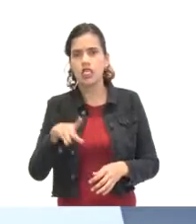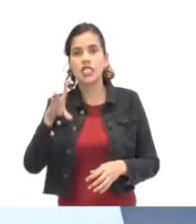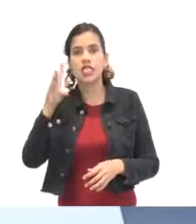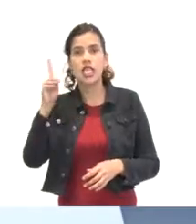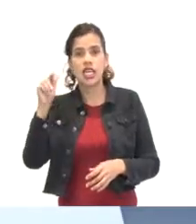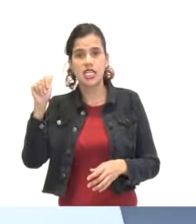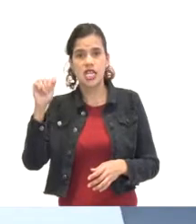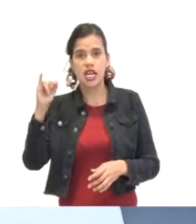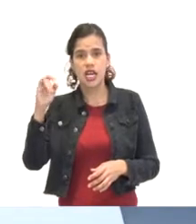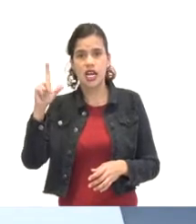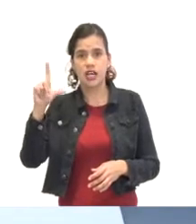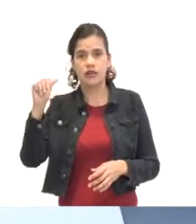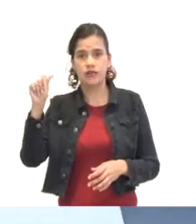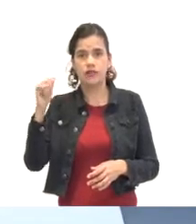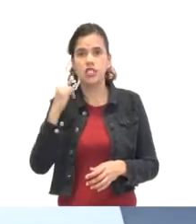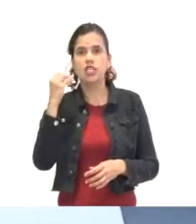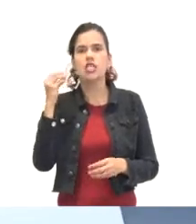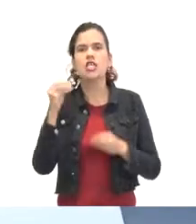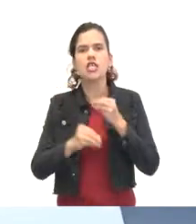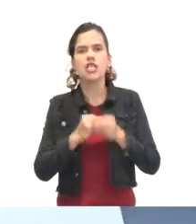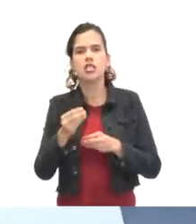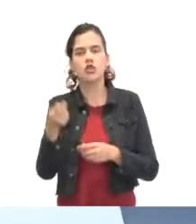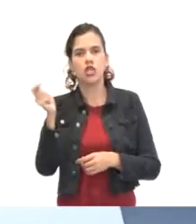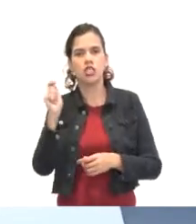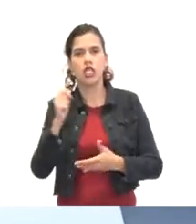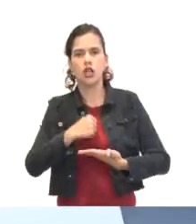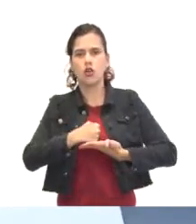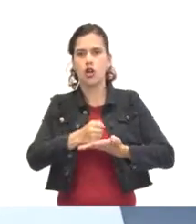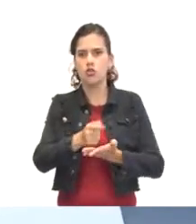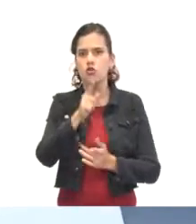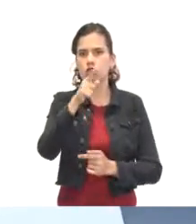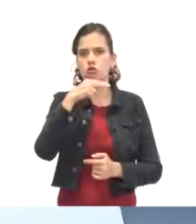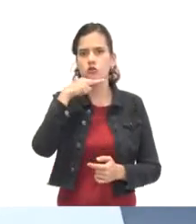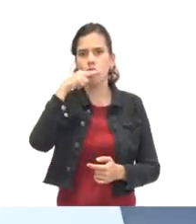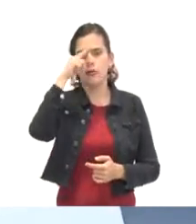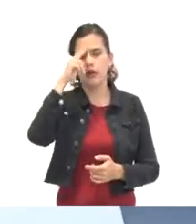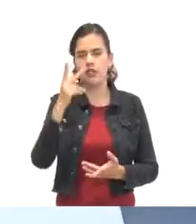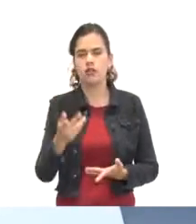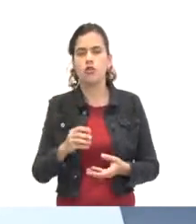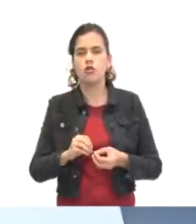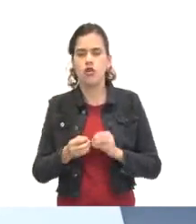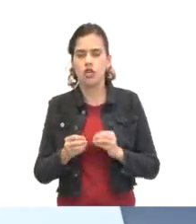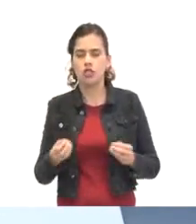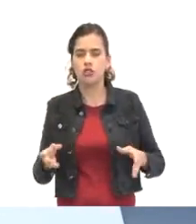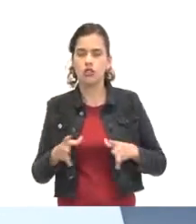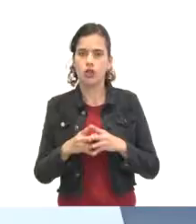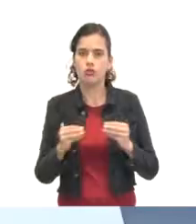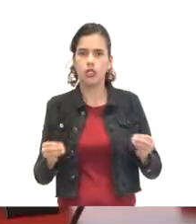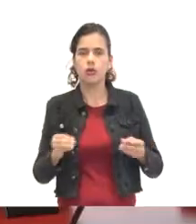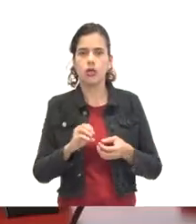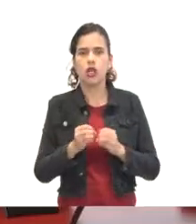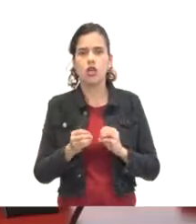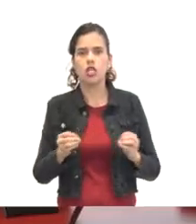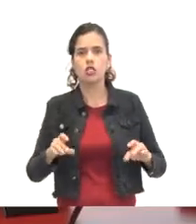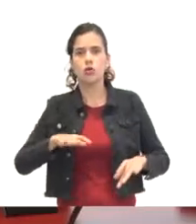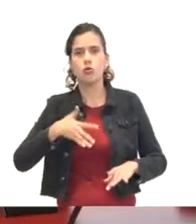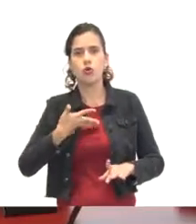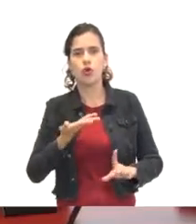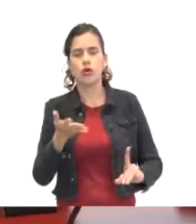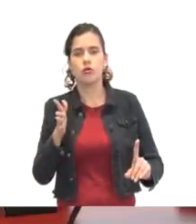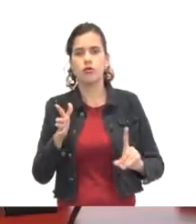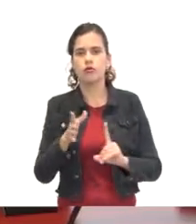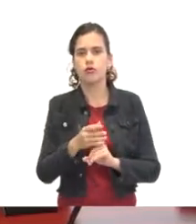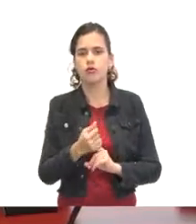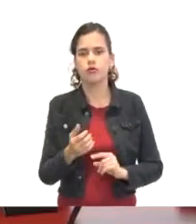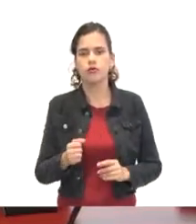la tarea con ayuda de su papá. ¿Esa es una oración? Esa es una oración que tiene sentido completo. Pero en la oración podemos